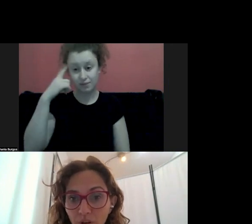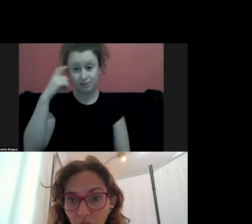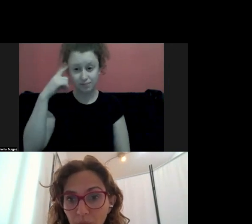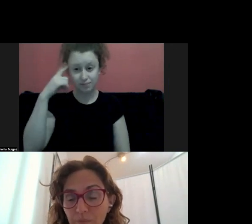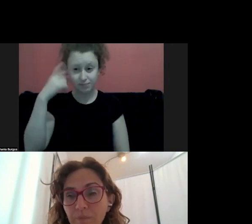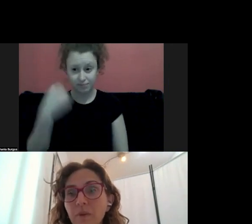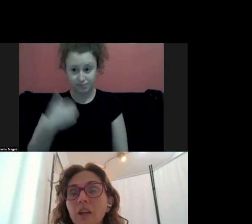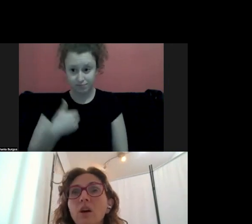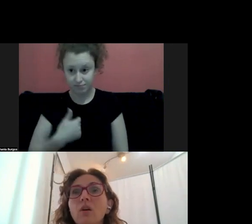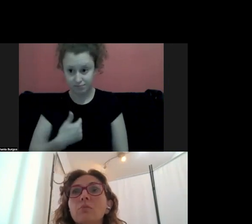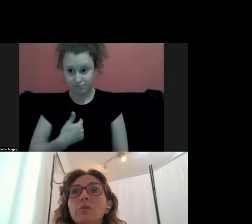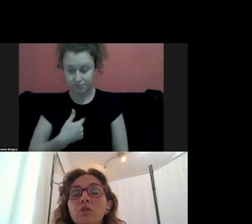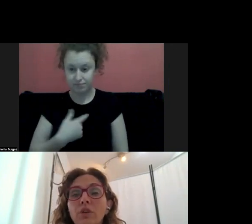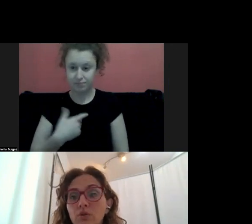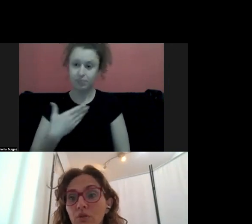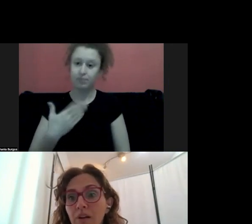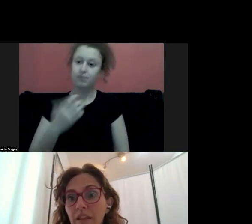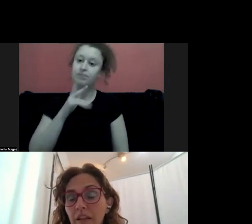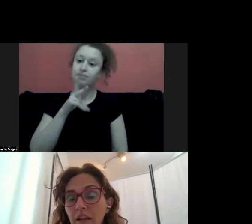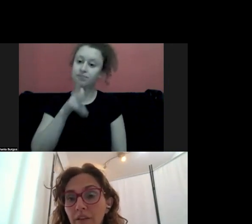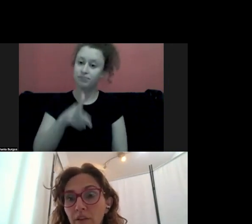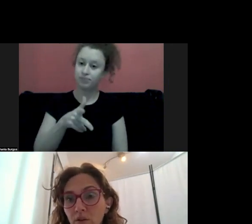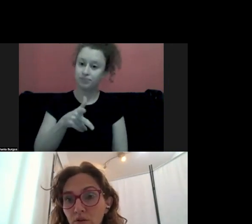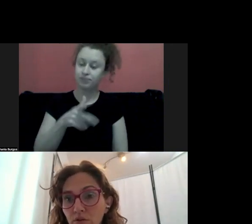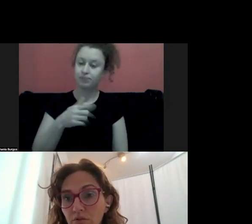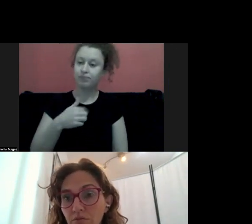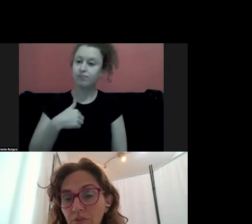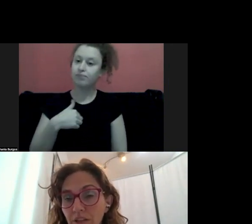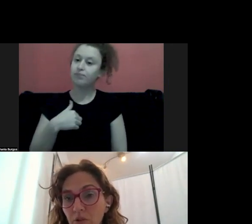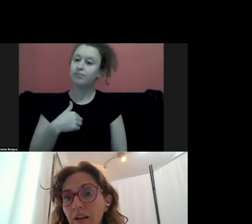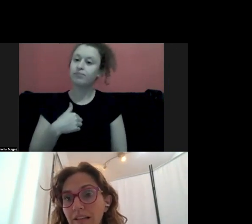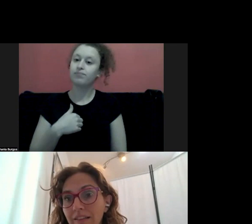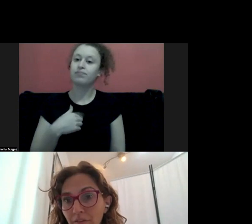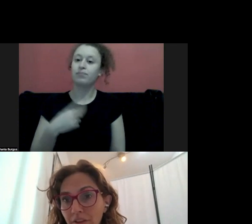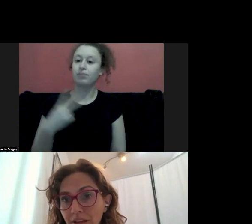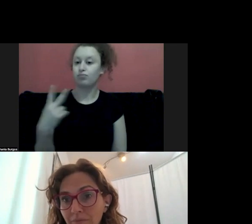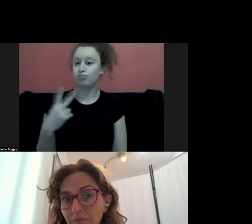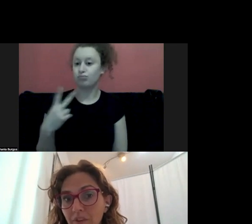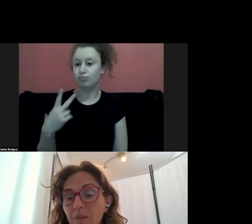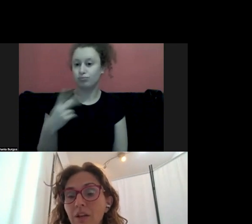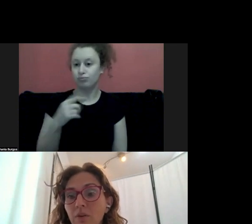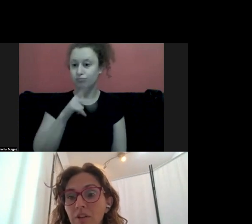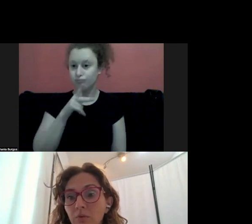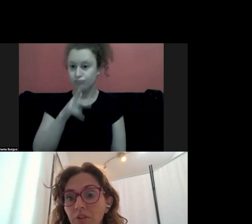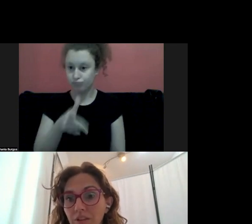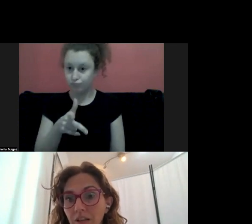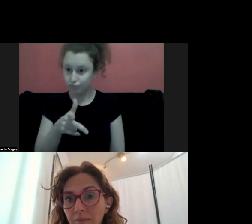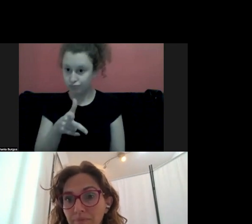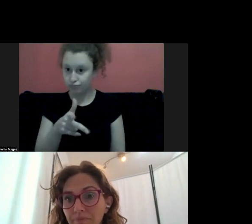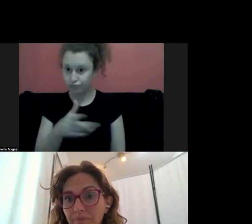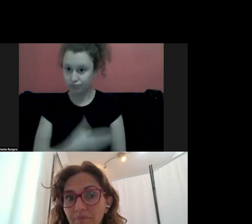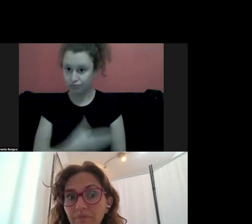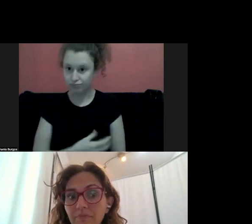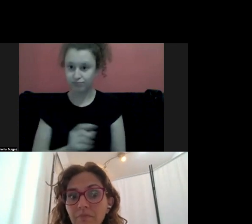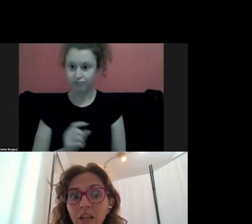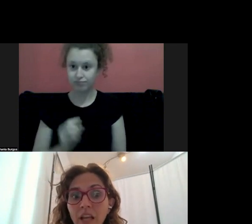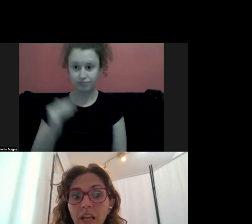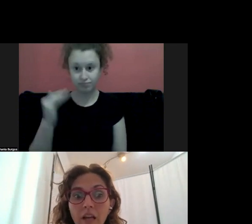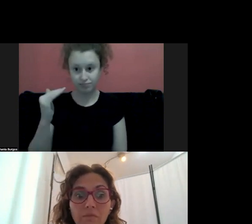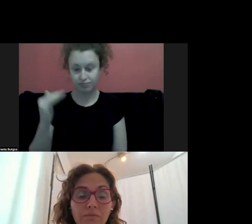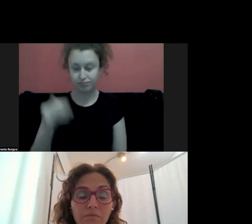propio hijo, puesto que yo soy madre de dos, asesora de lactancia y el mayor es autista.